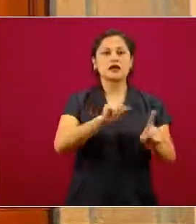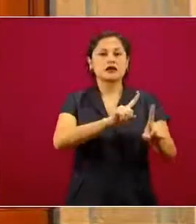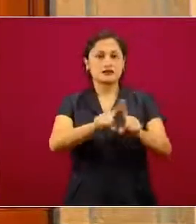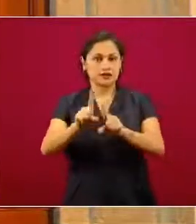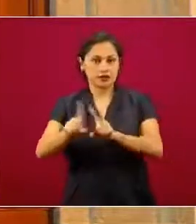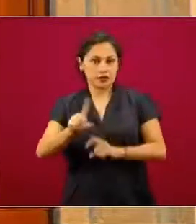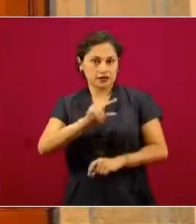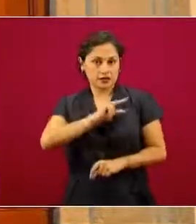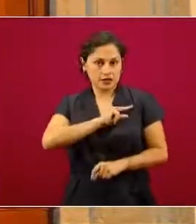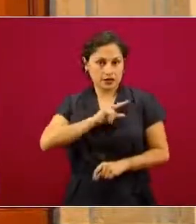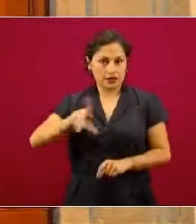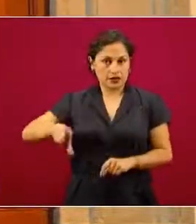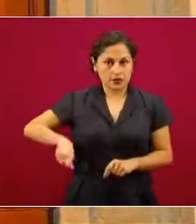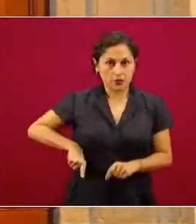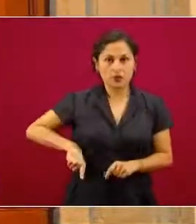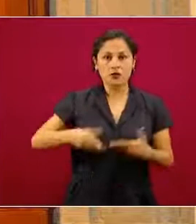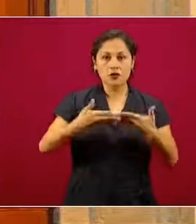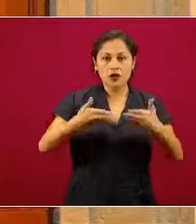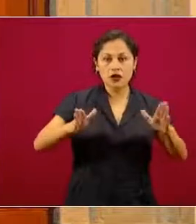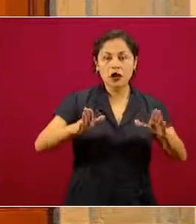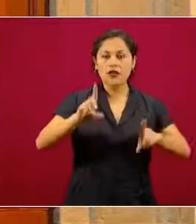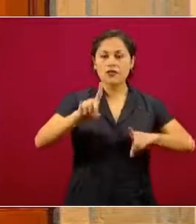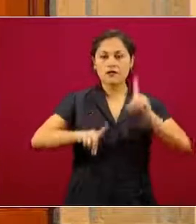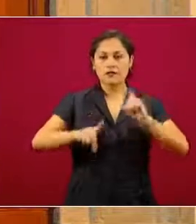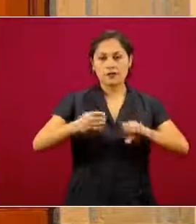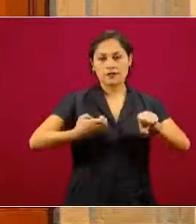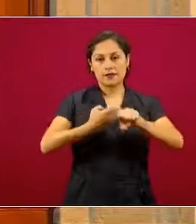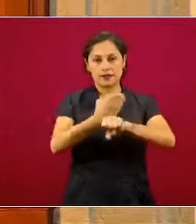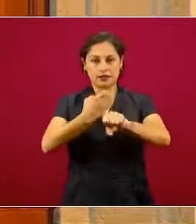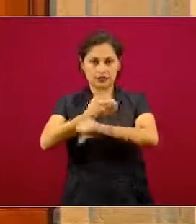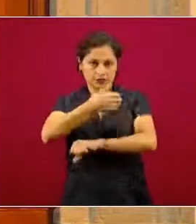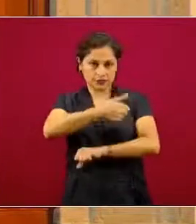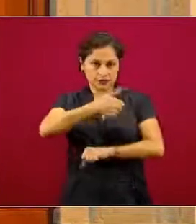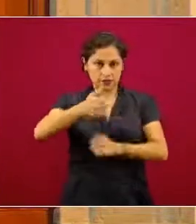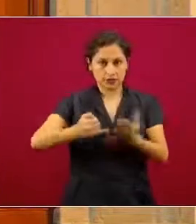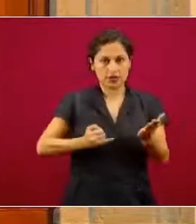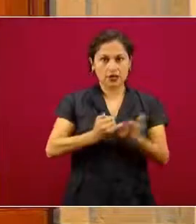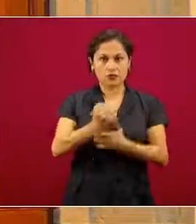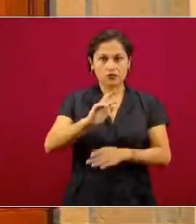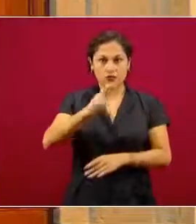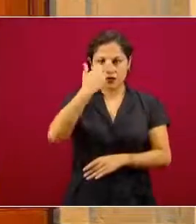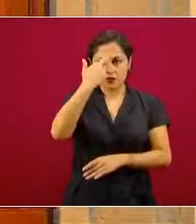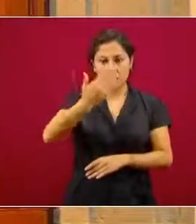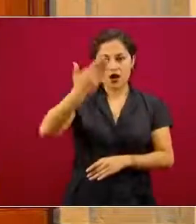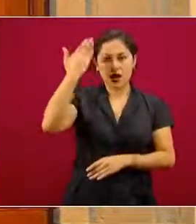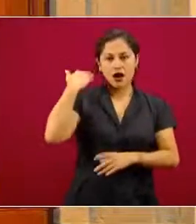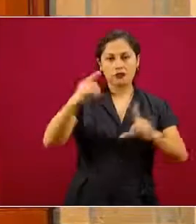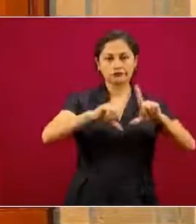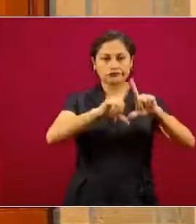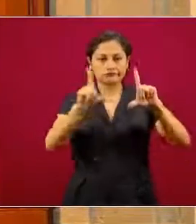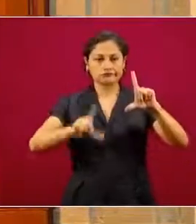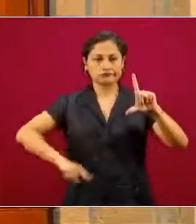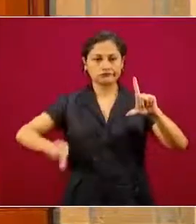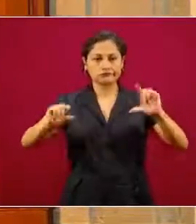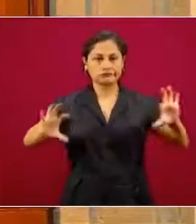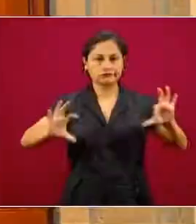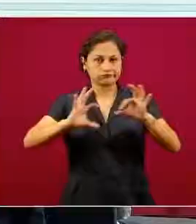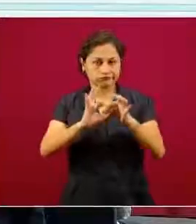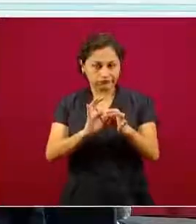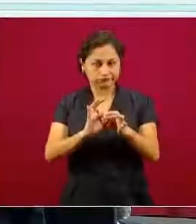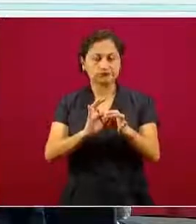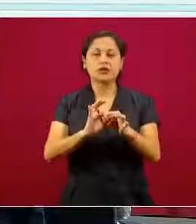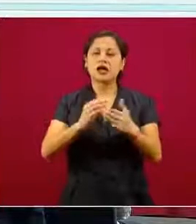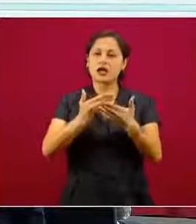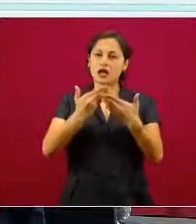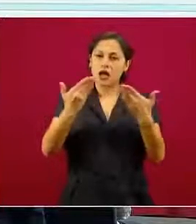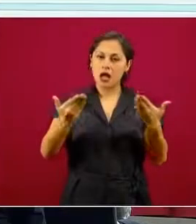a diferencia de la Jornada Nacional de Sana Distancia, en donde se hacían por igual en las 32 entidades federativas, ahora se